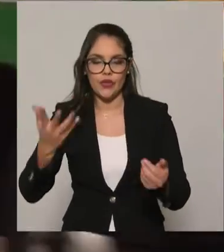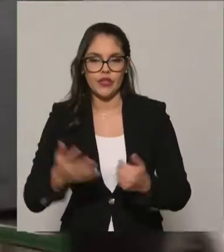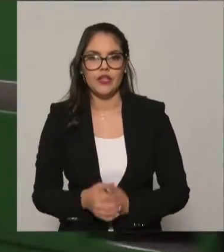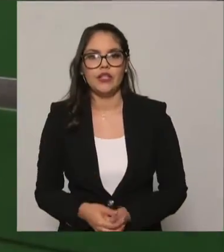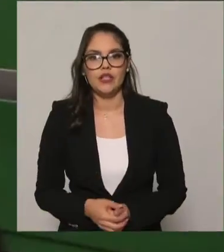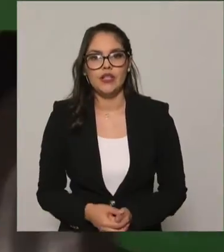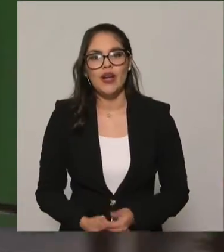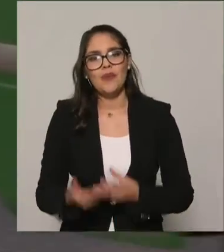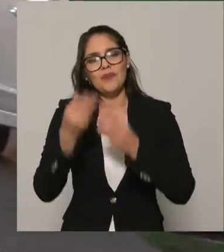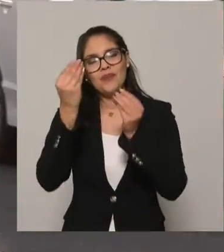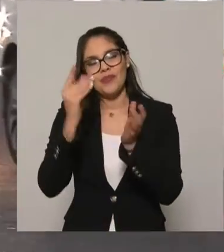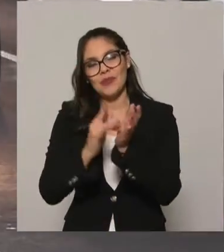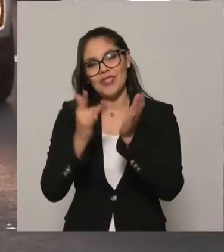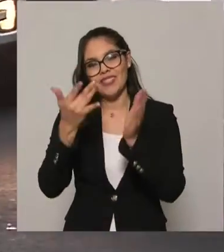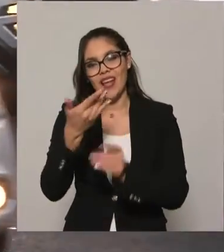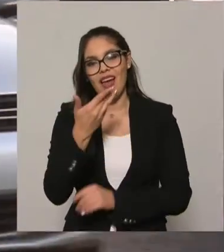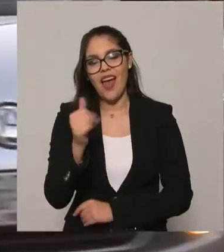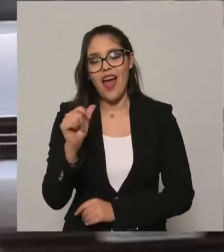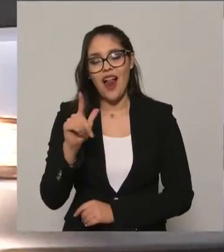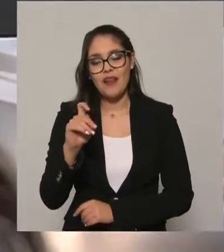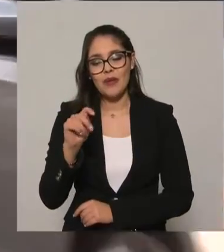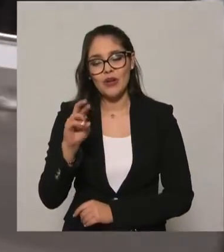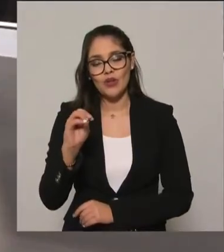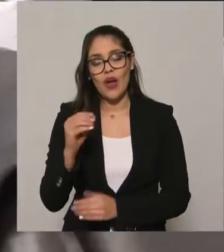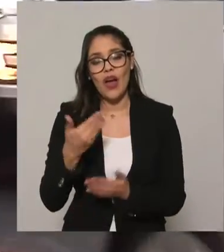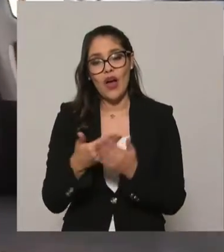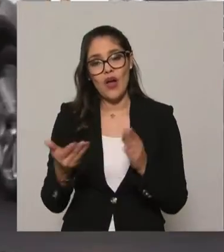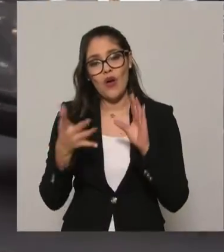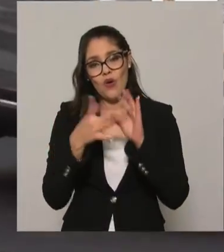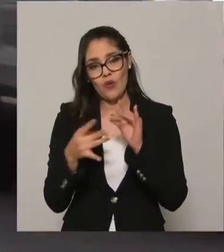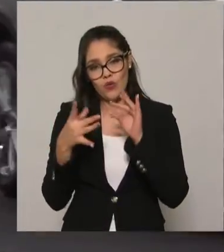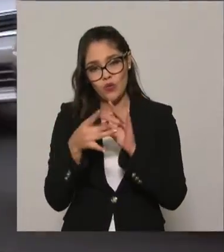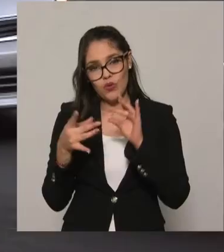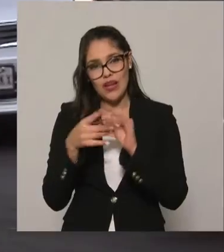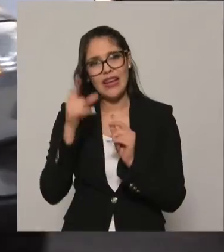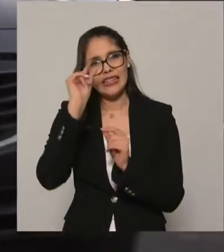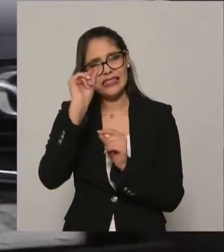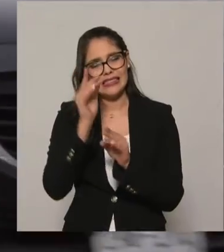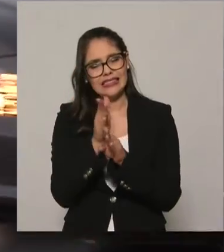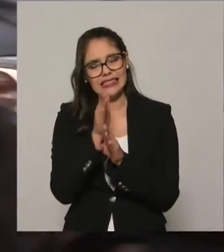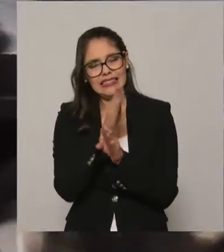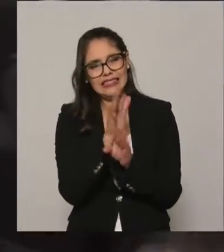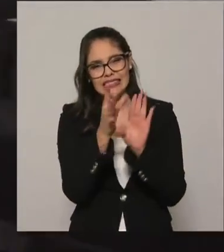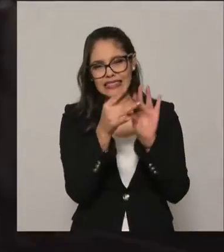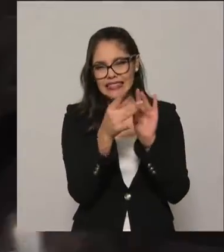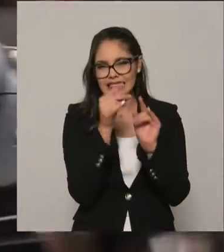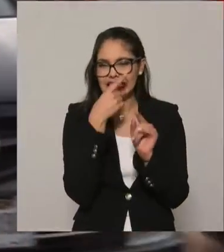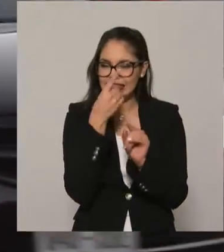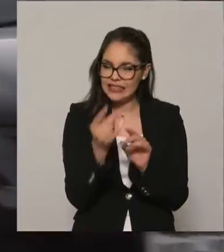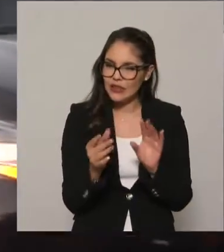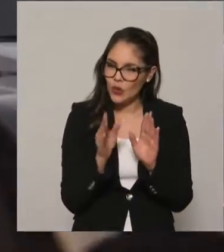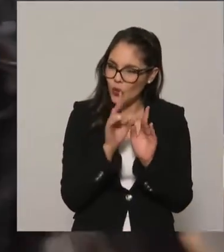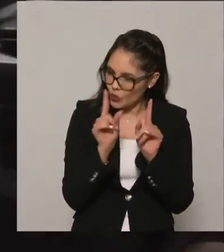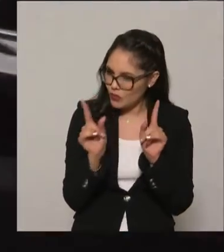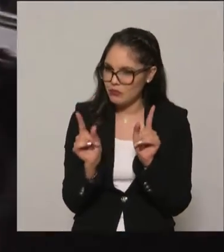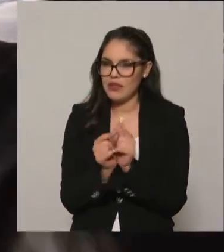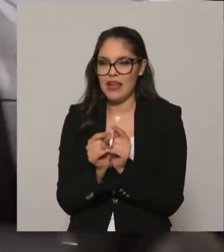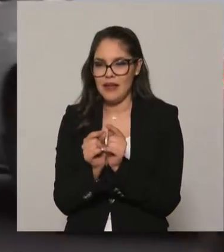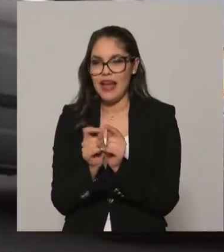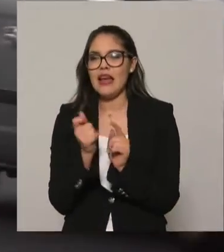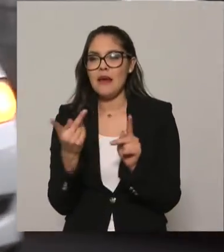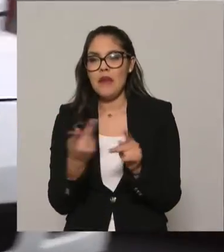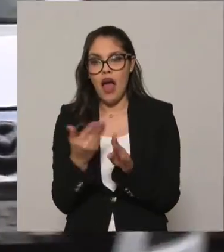Alberto, por los comentarios que nos has mencionado, pero yo no quisiera despedirte sin antes comentar brevemente lo que